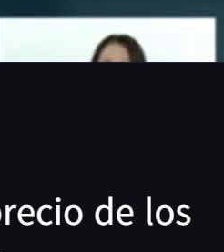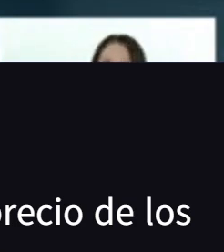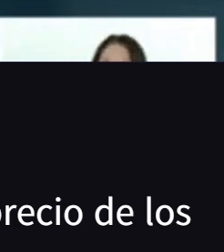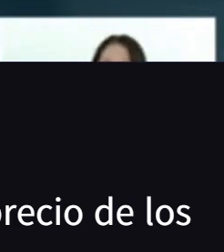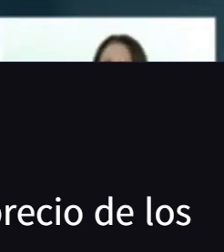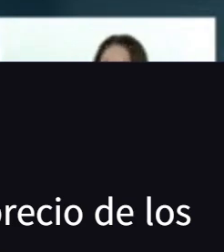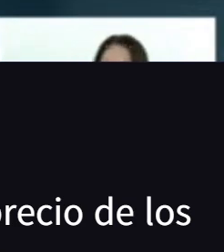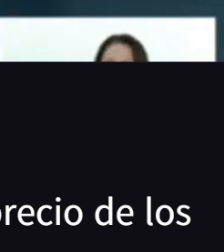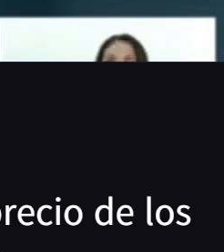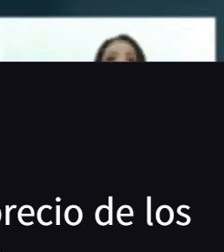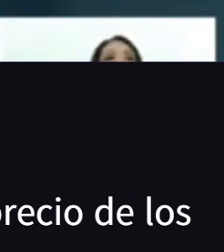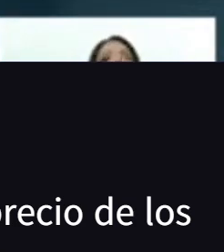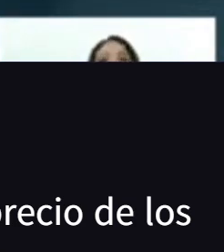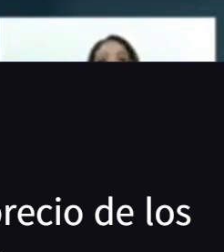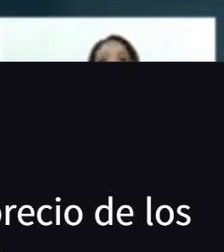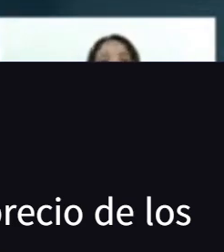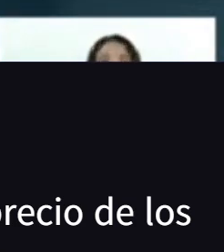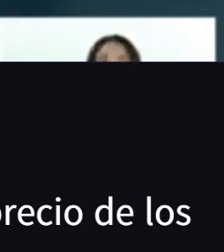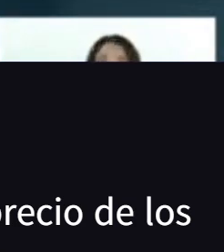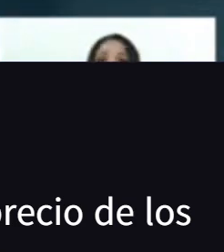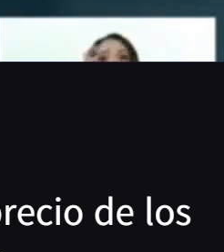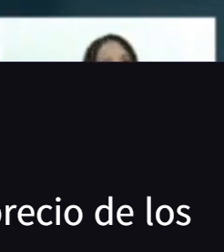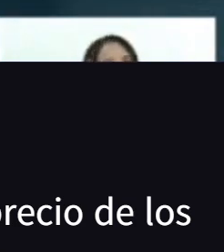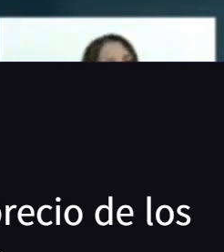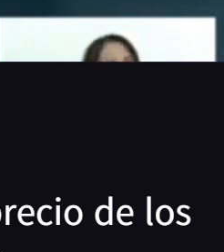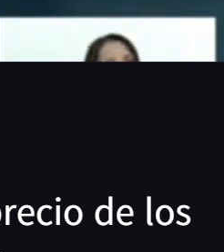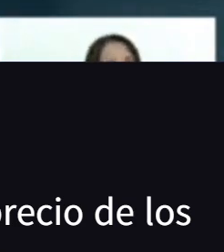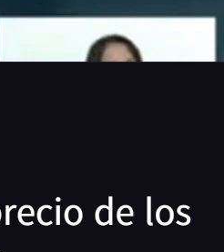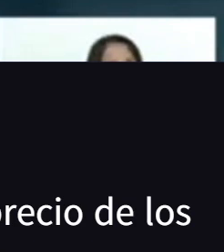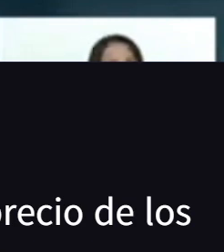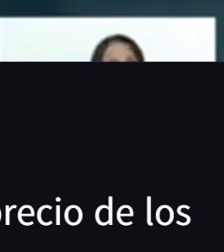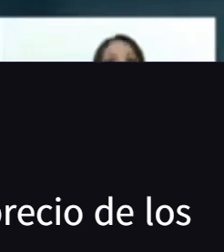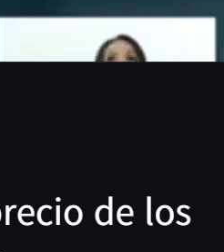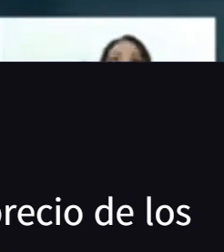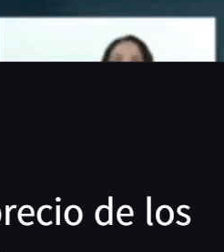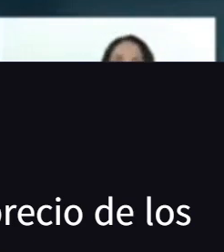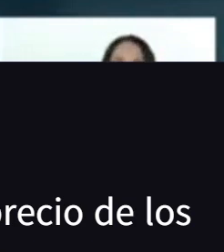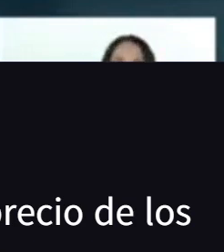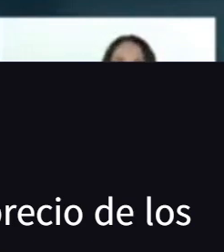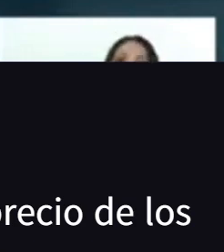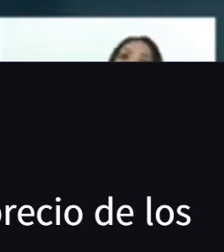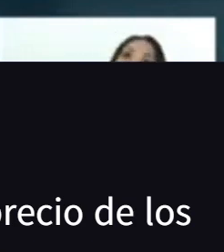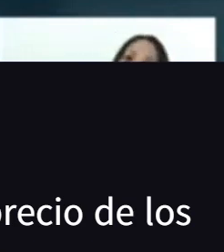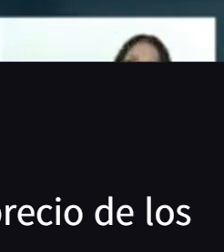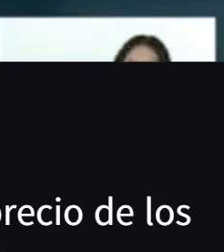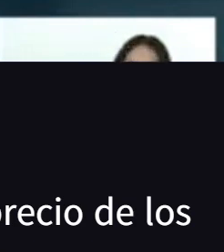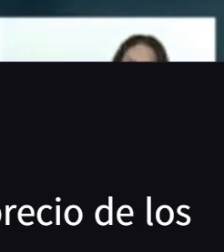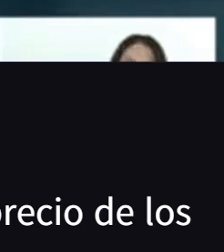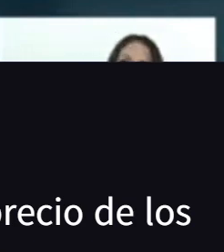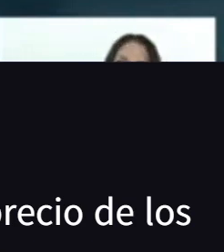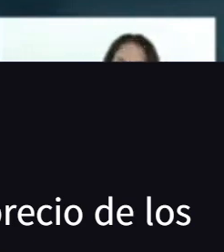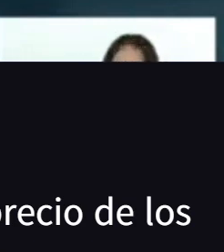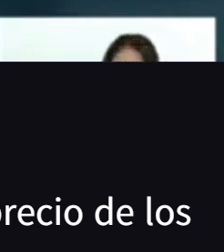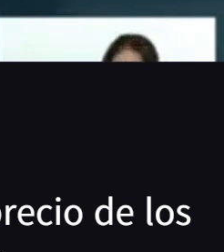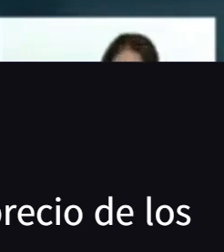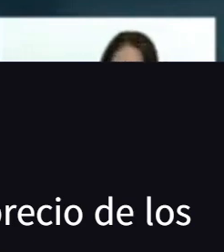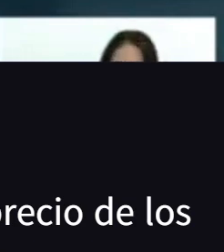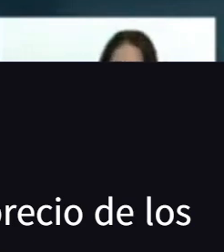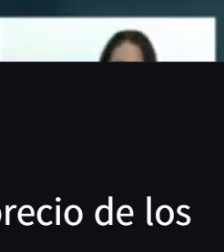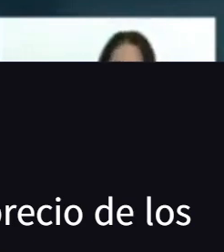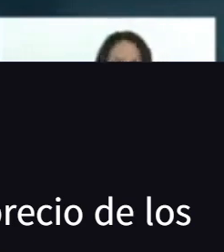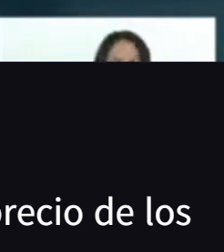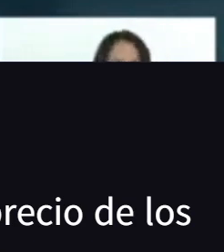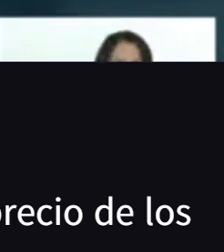lugar, que aplique esas reglas correctamente. Y en tercer lugar, que ojalá no debiera ocurrir, pero si ocurriera, como lo hemos